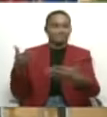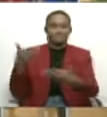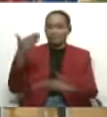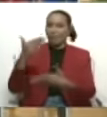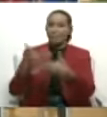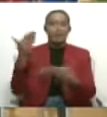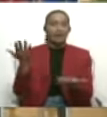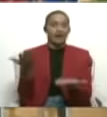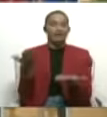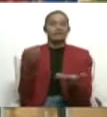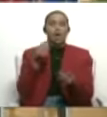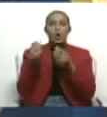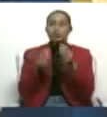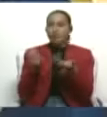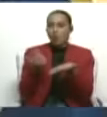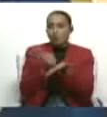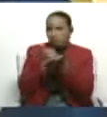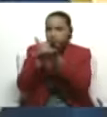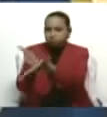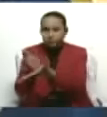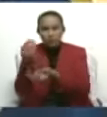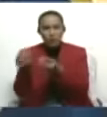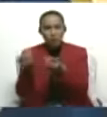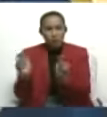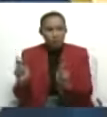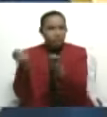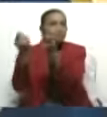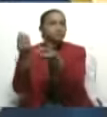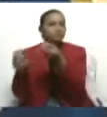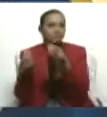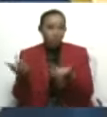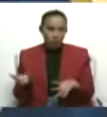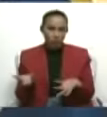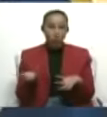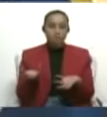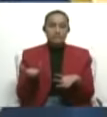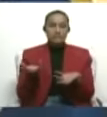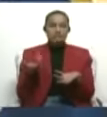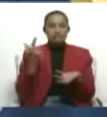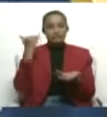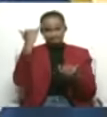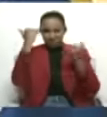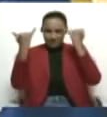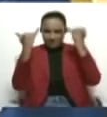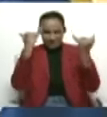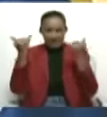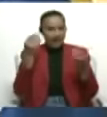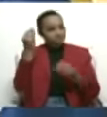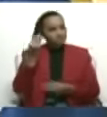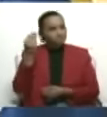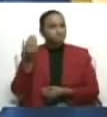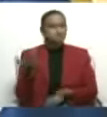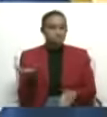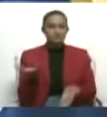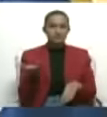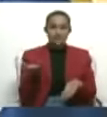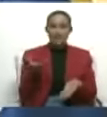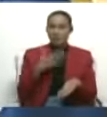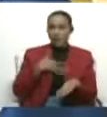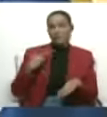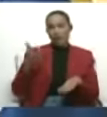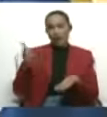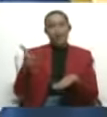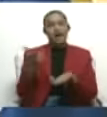para restablecer el orden y moverse hacia un alto fuego en Gaza y que pueda restablecerse la